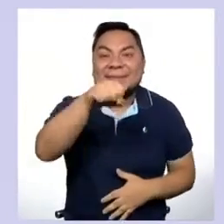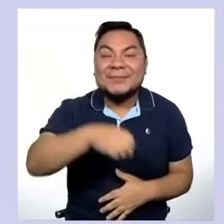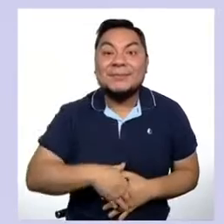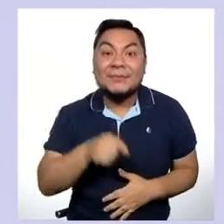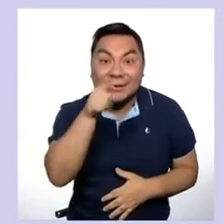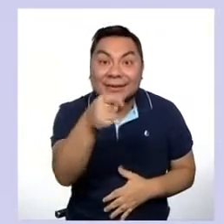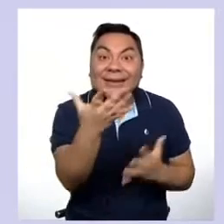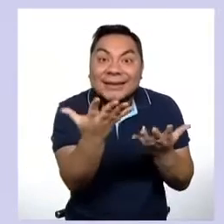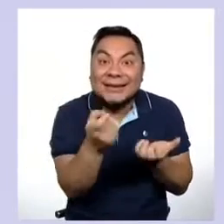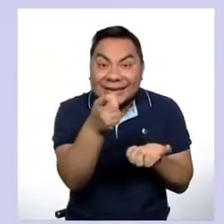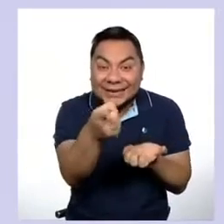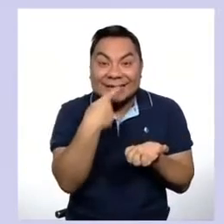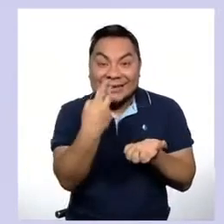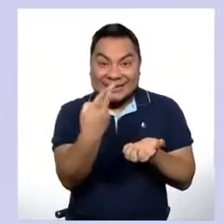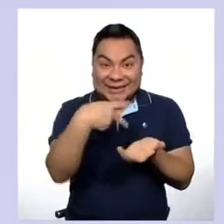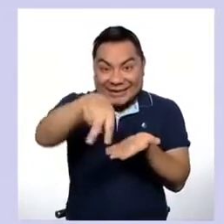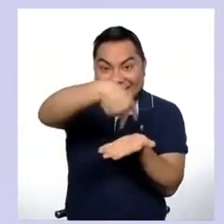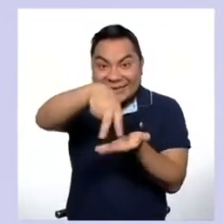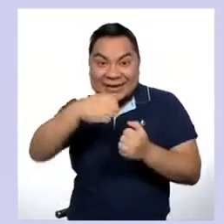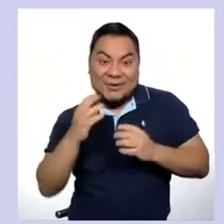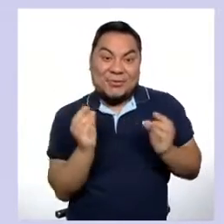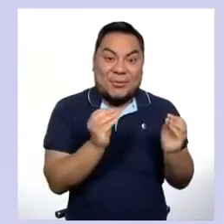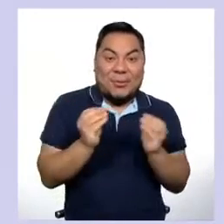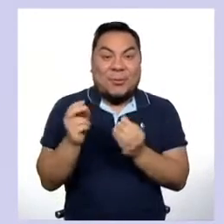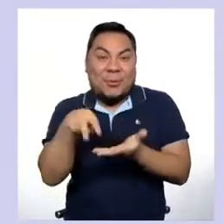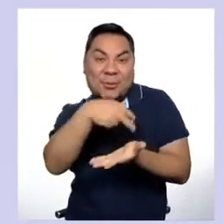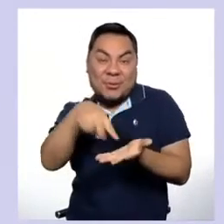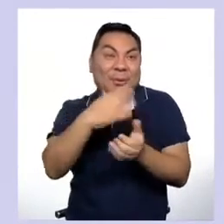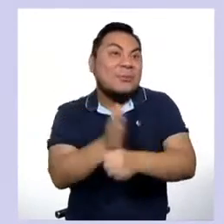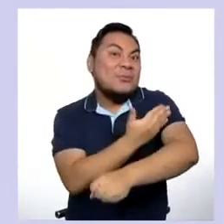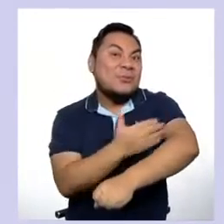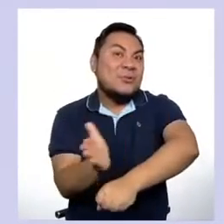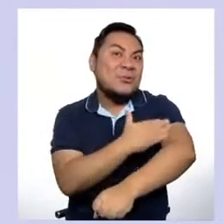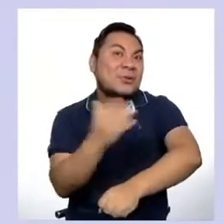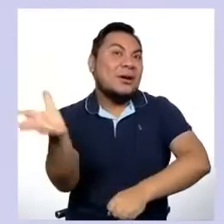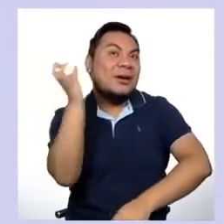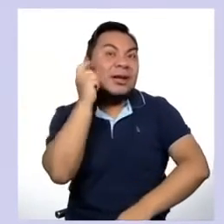¿Les gustaría que movamos nuestro cuerpo al ritmo de la música?